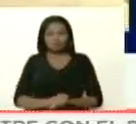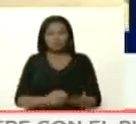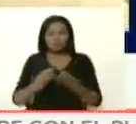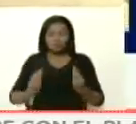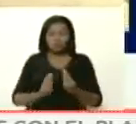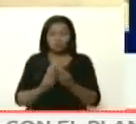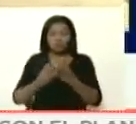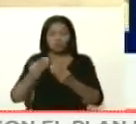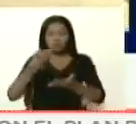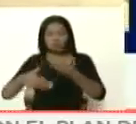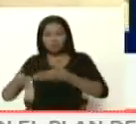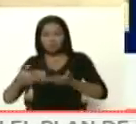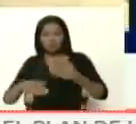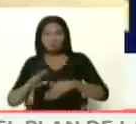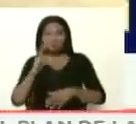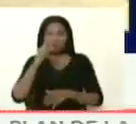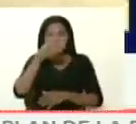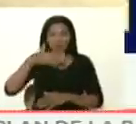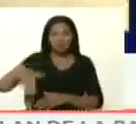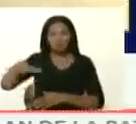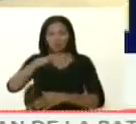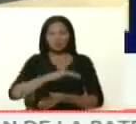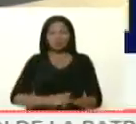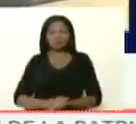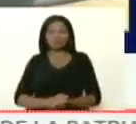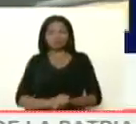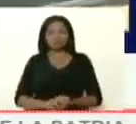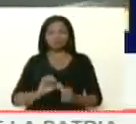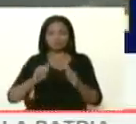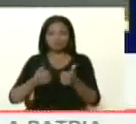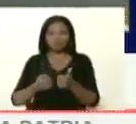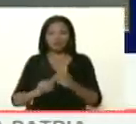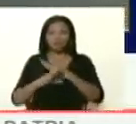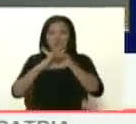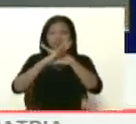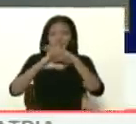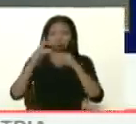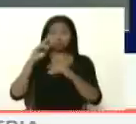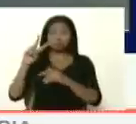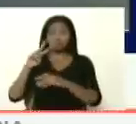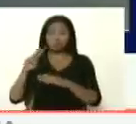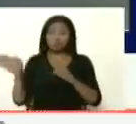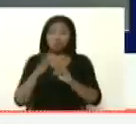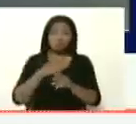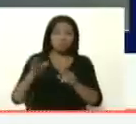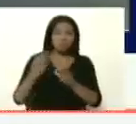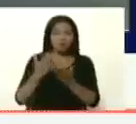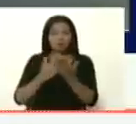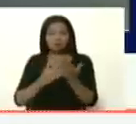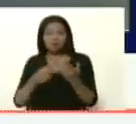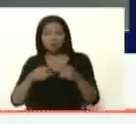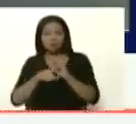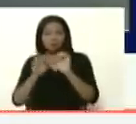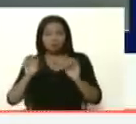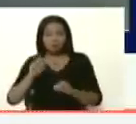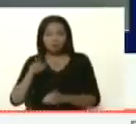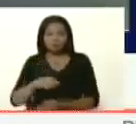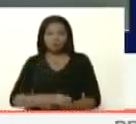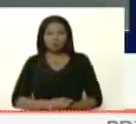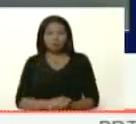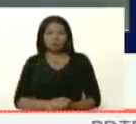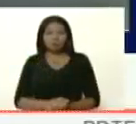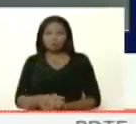sus servicios, miren, para el pueblo. En medio del bloqueo, en medio de la agresión imperialista, en medio